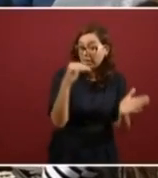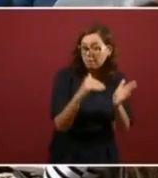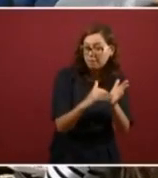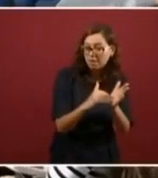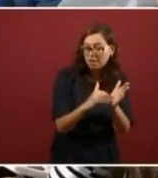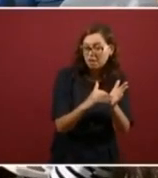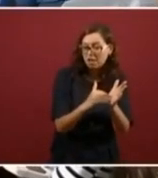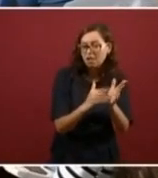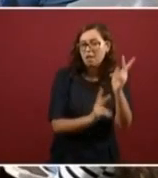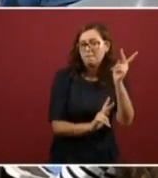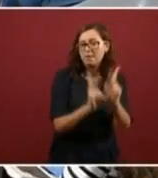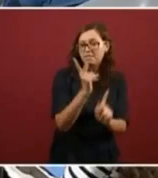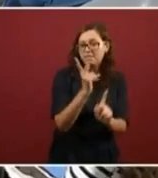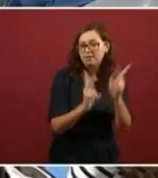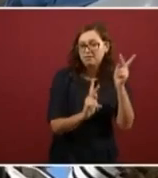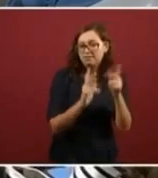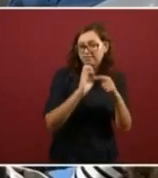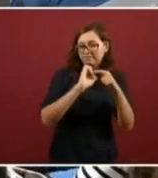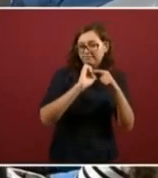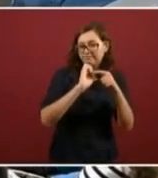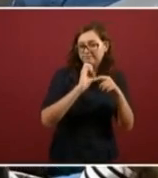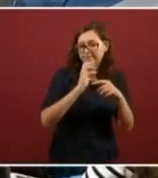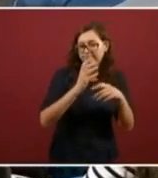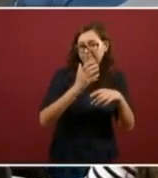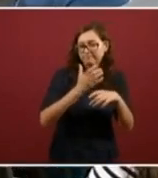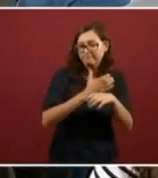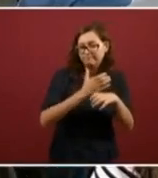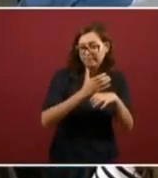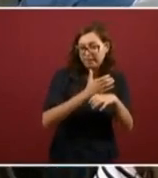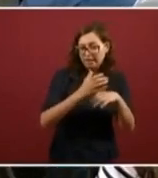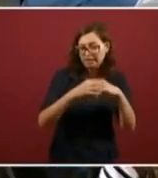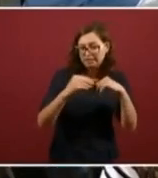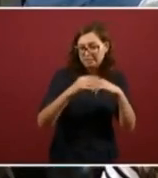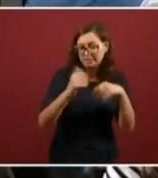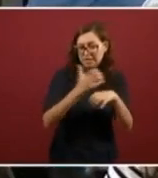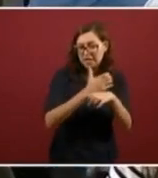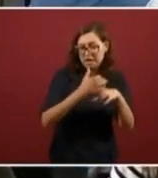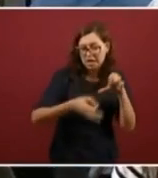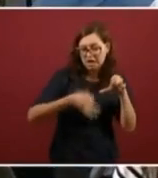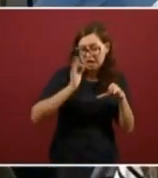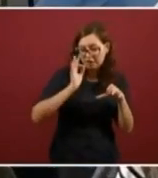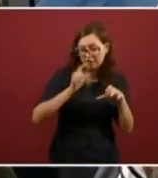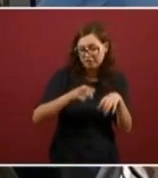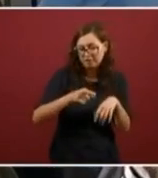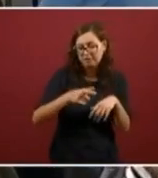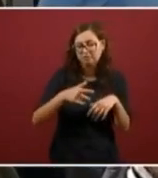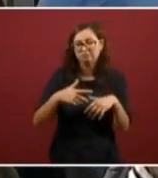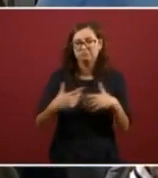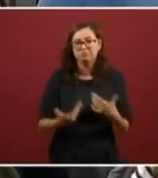Eso no se había hecho, o sea, en la historia.